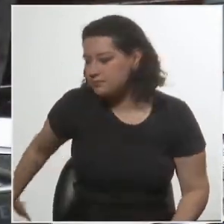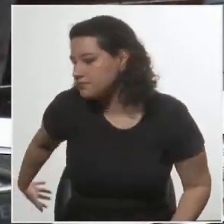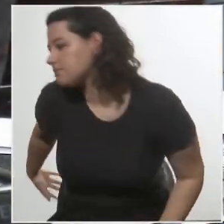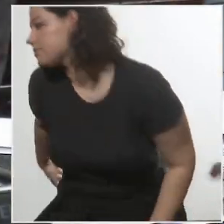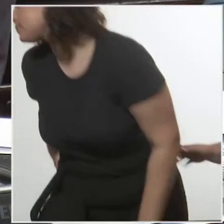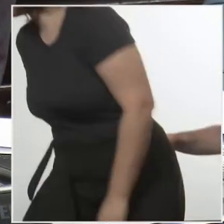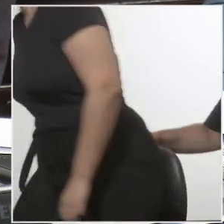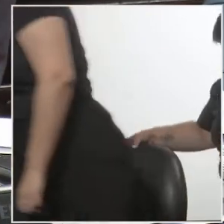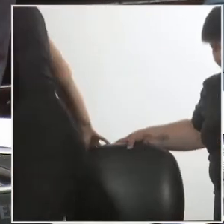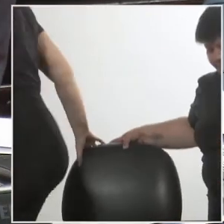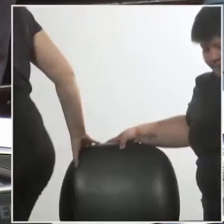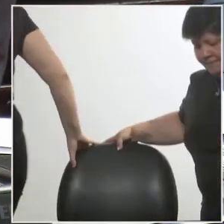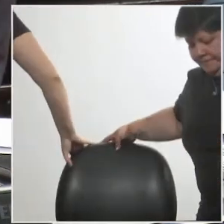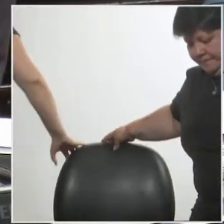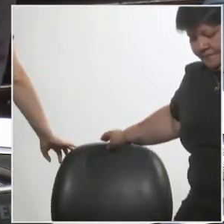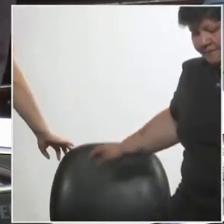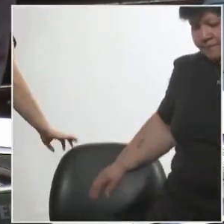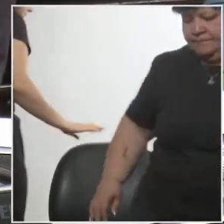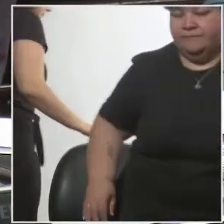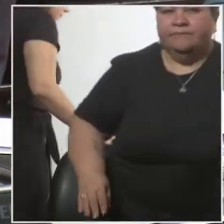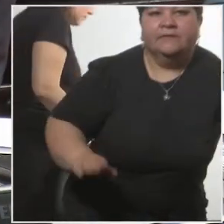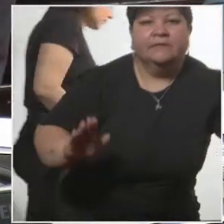señora presidente